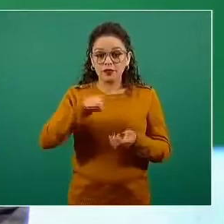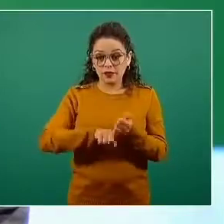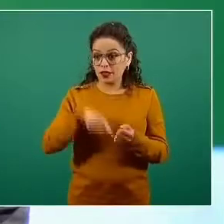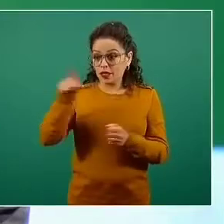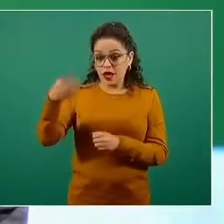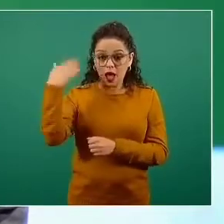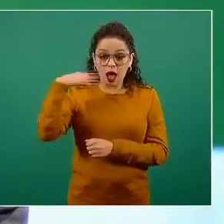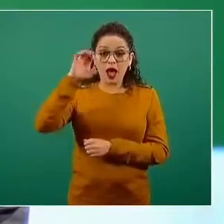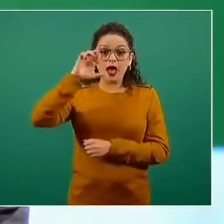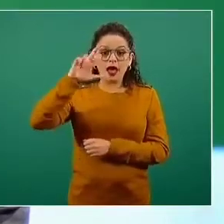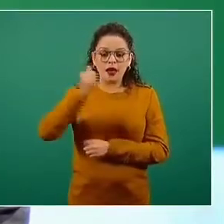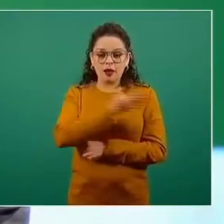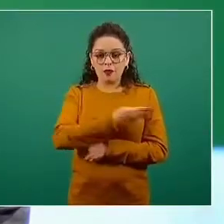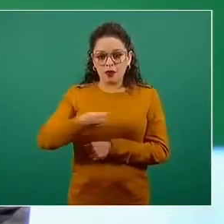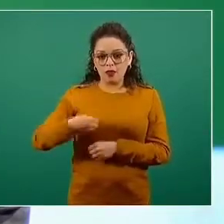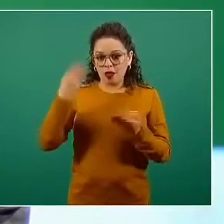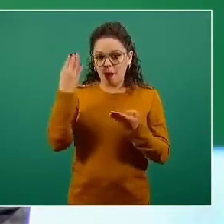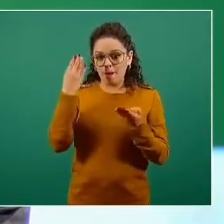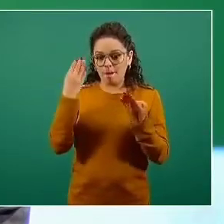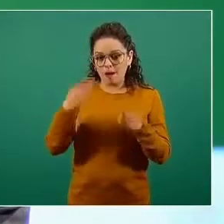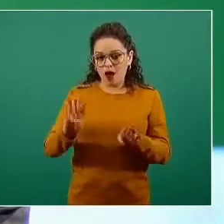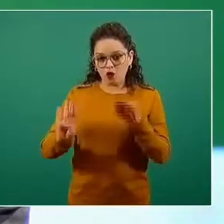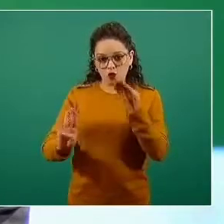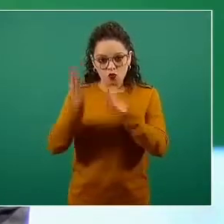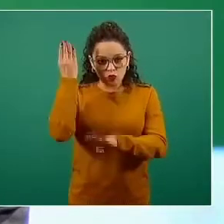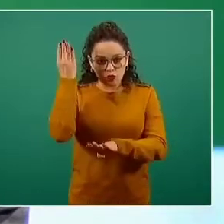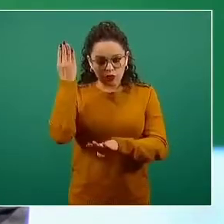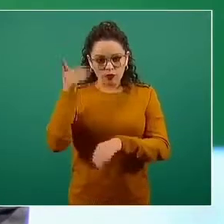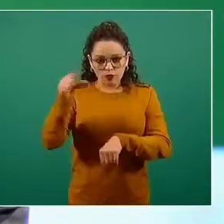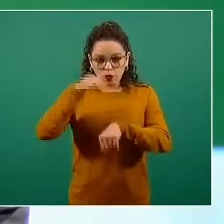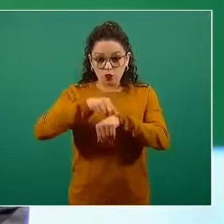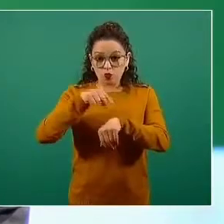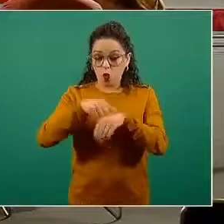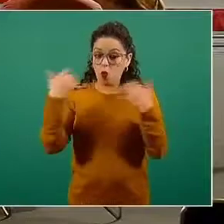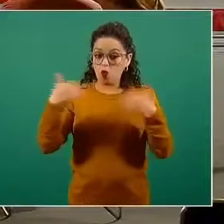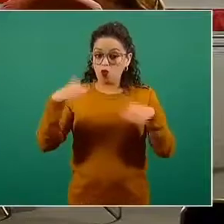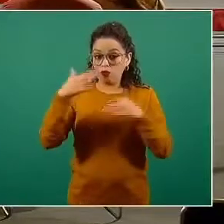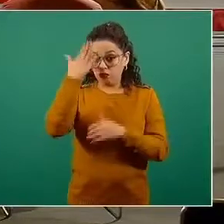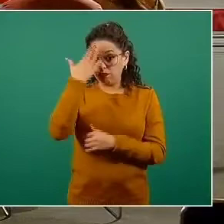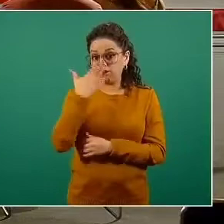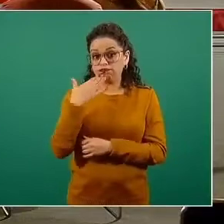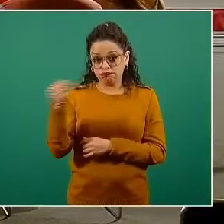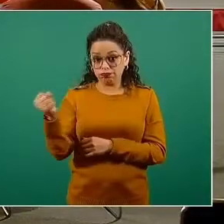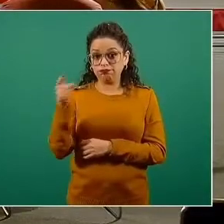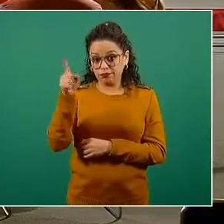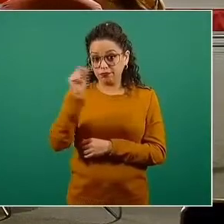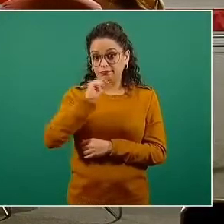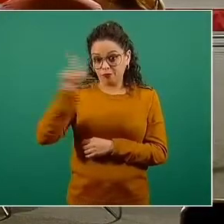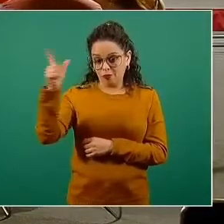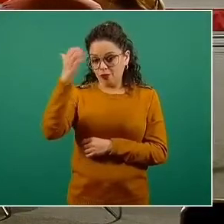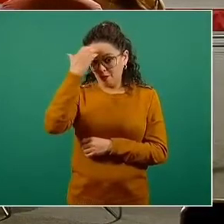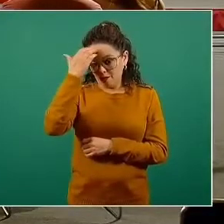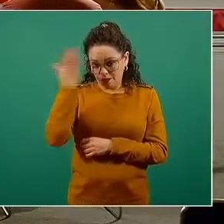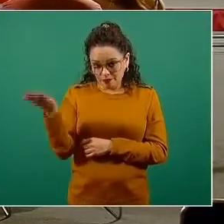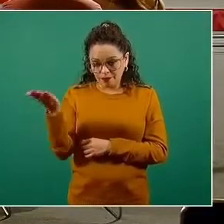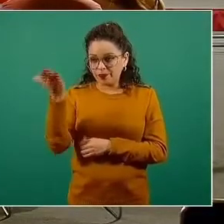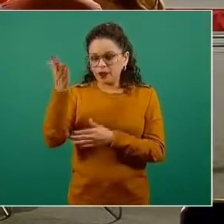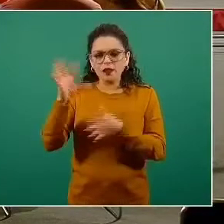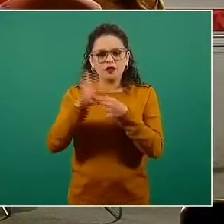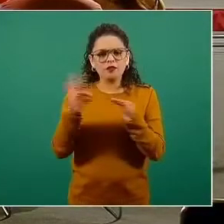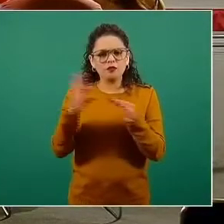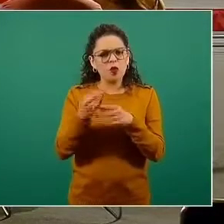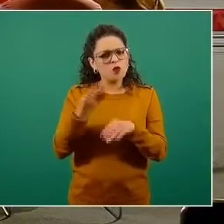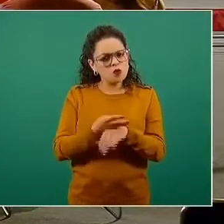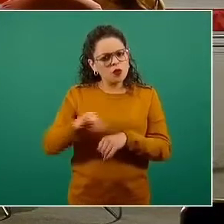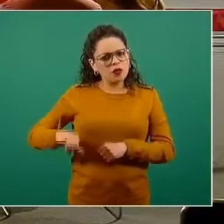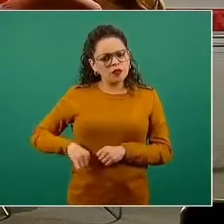del Banco Mundial, que además es un médico muy destacado, salubrista, hacía una reflexión interesante por el comportamiento